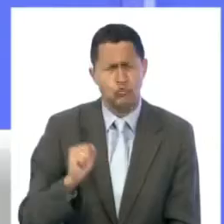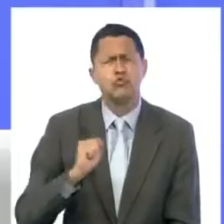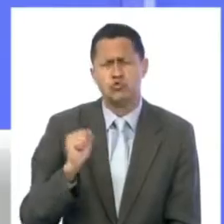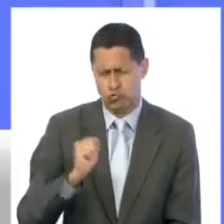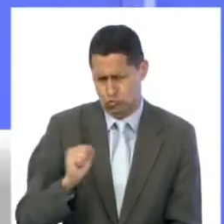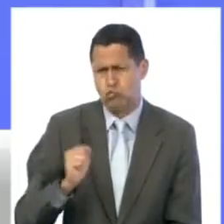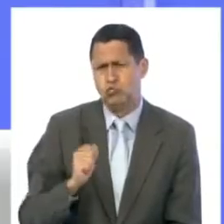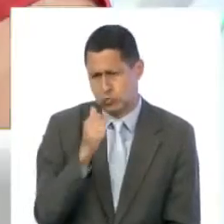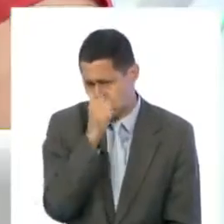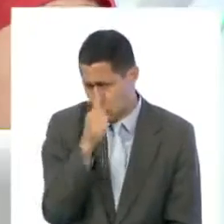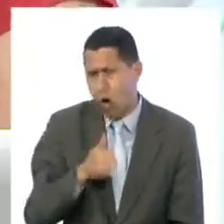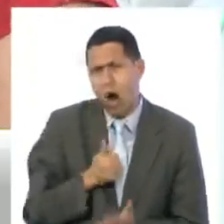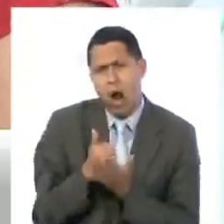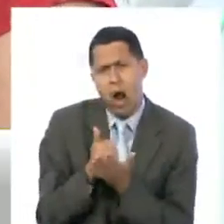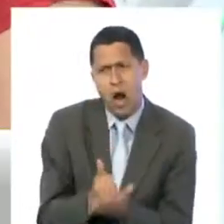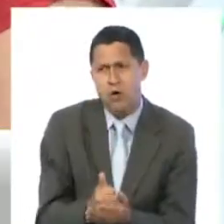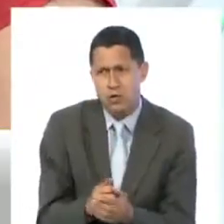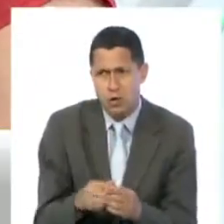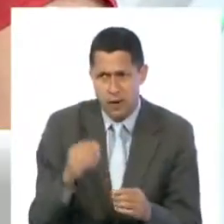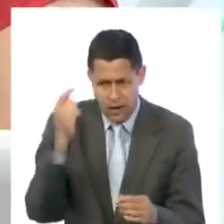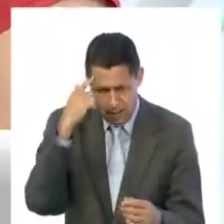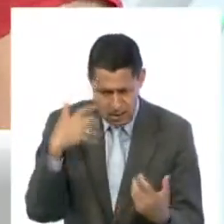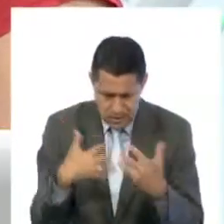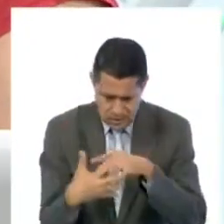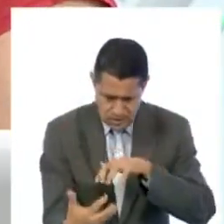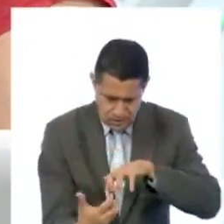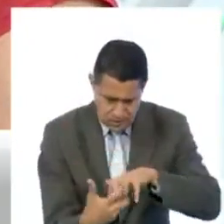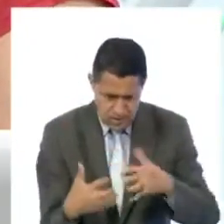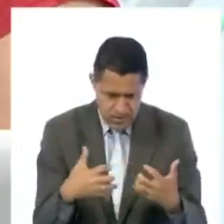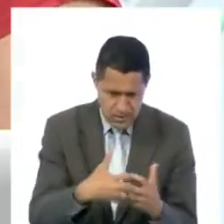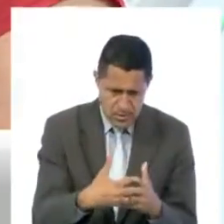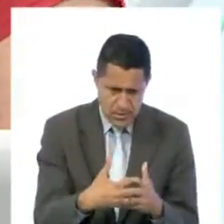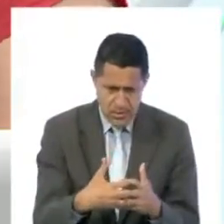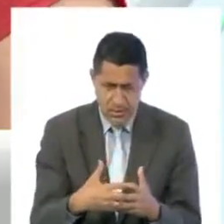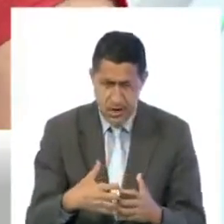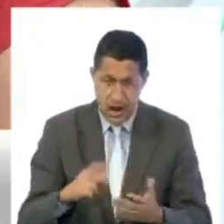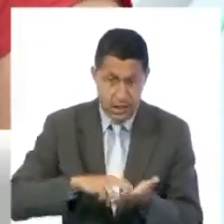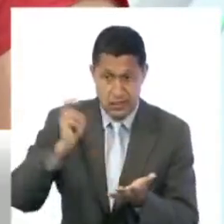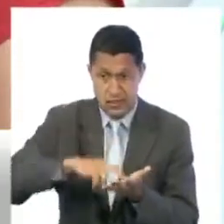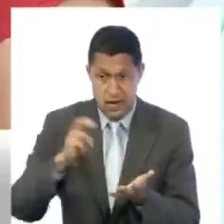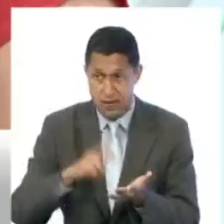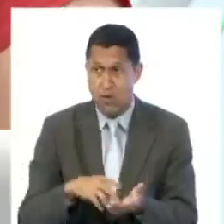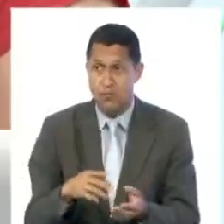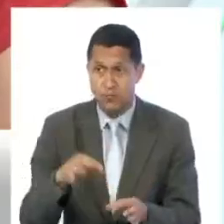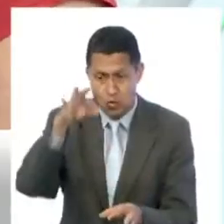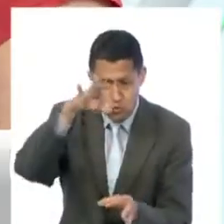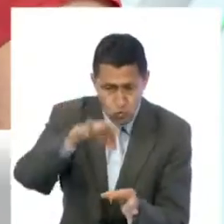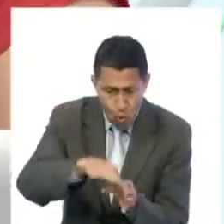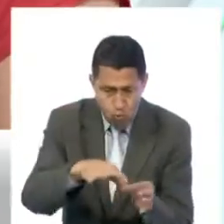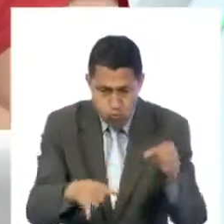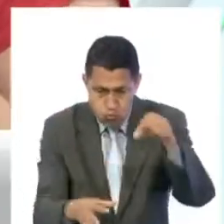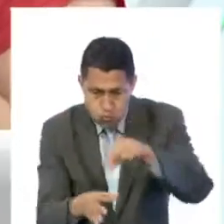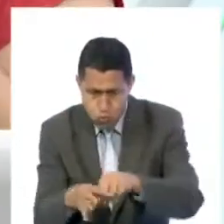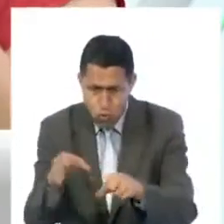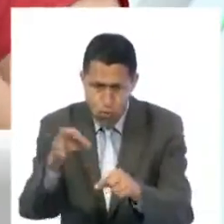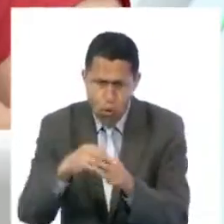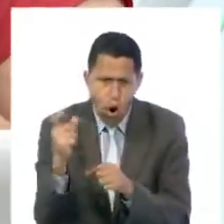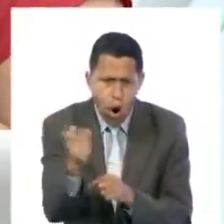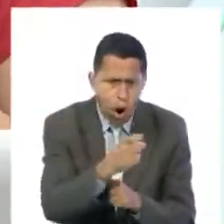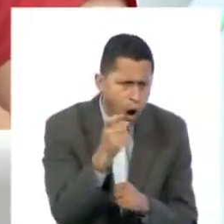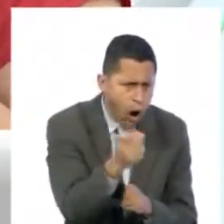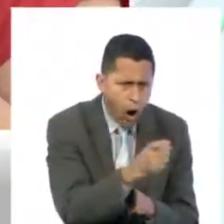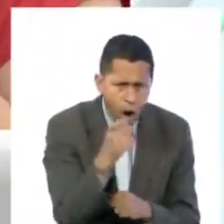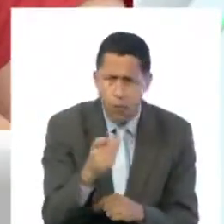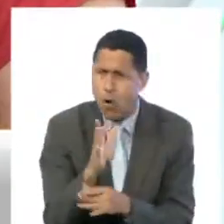el hiperactivo tiene un detalle. No es nada más su bajo rendimiento escolar, sino que también las actividades diarias, cotidianas, también le